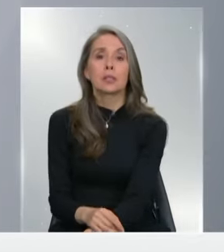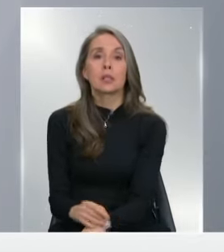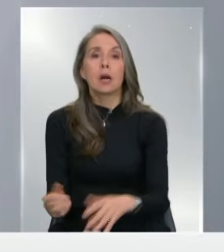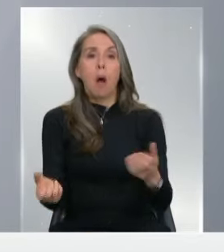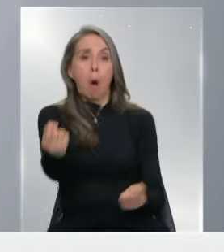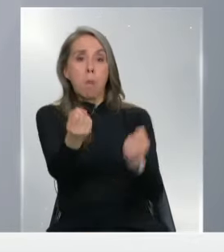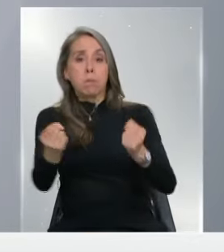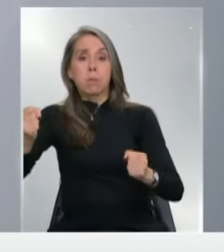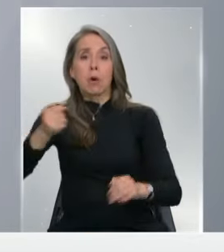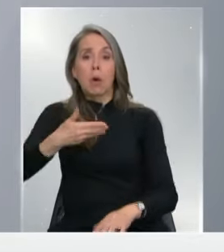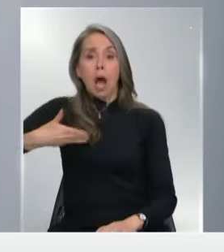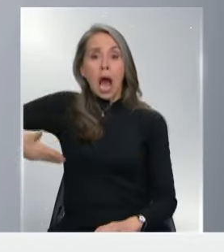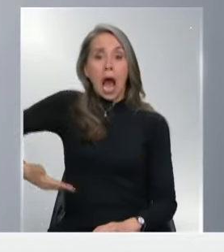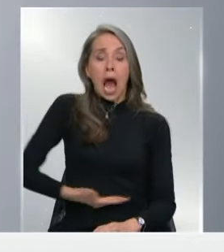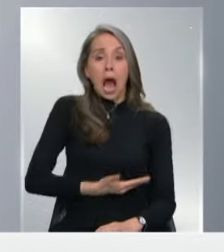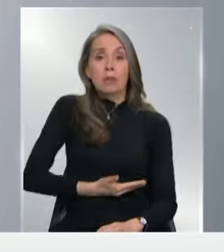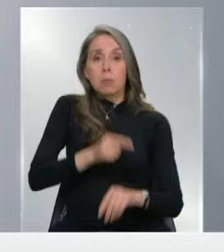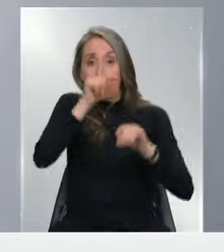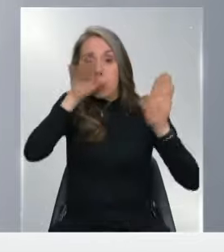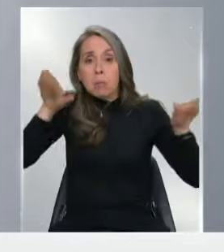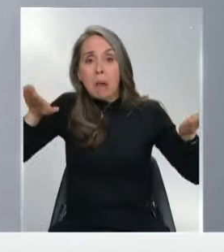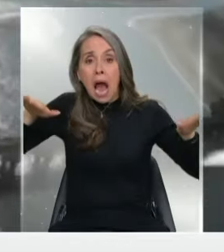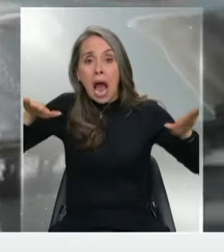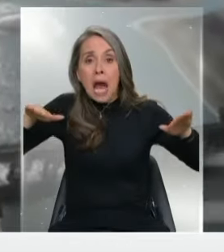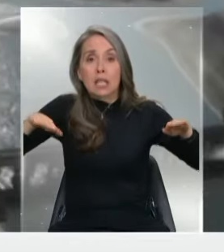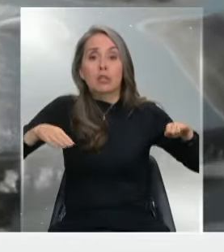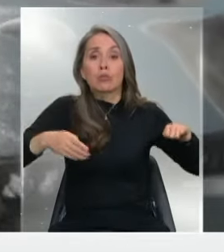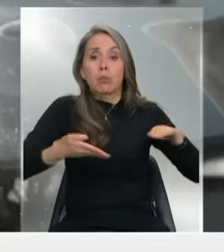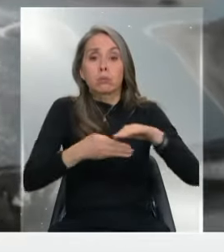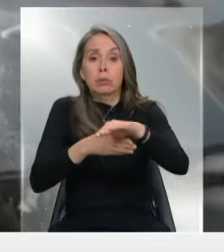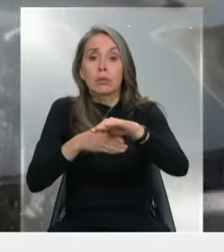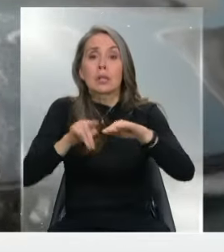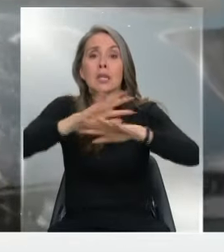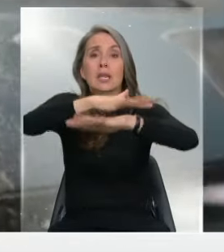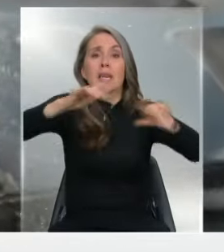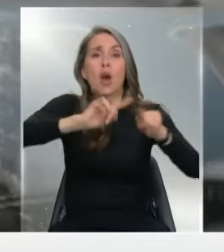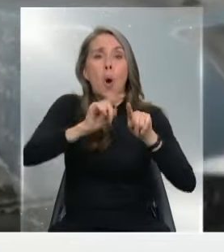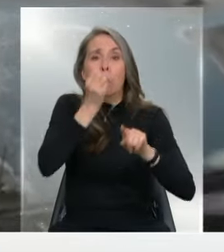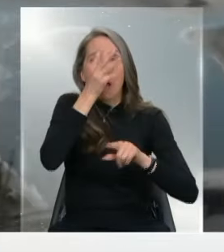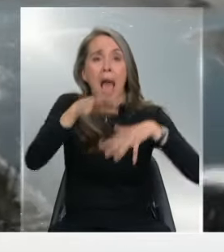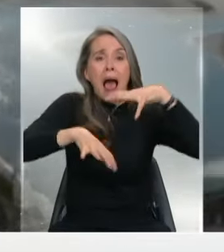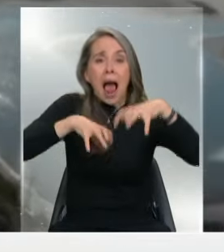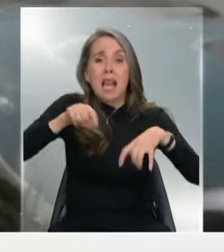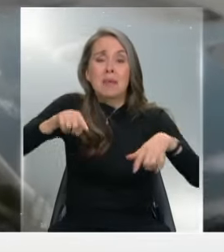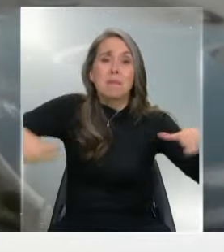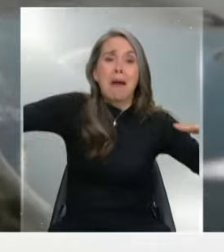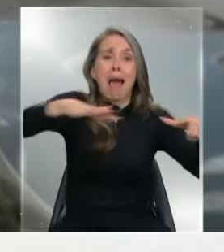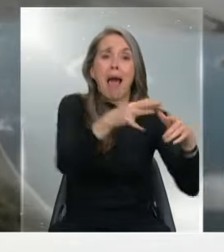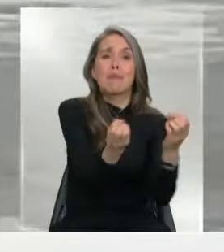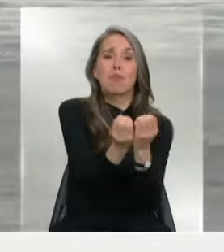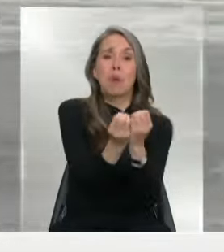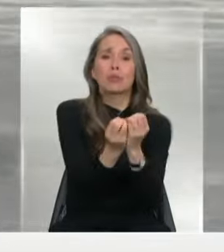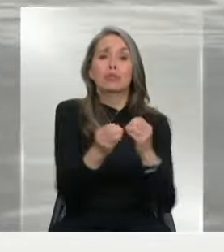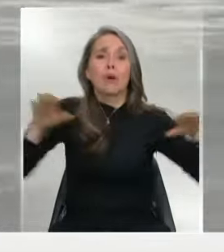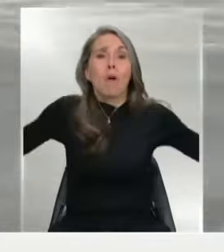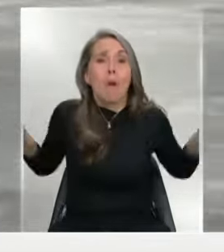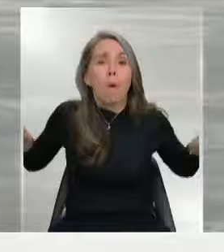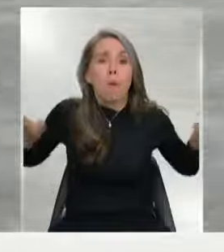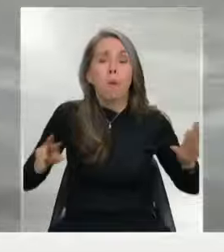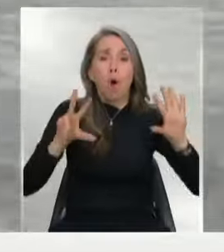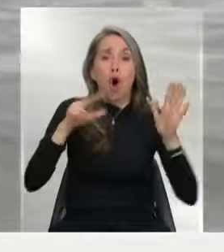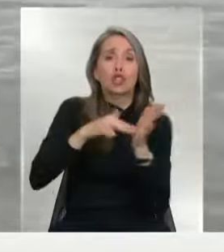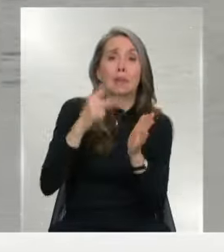Maniobras que terminaron con la vida de un grupo de aves en un sector conocido por su rica fauna y donde estos ejemplares pueden viajar más de